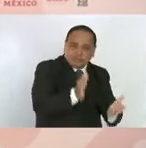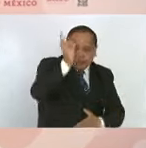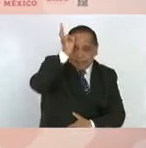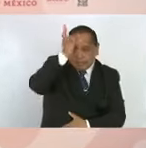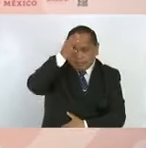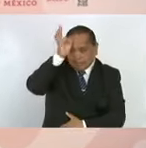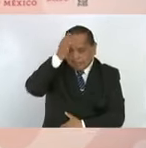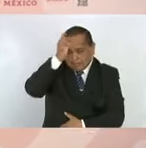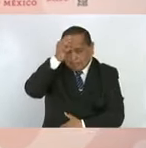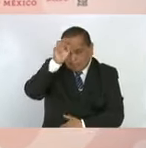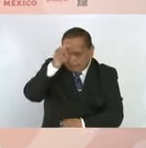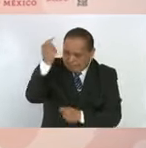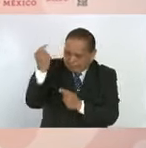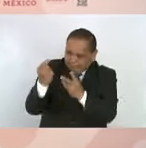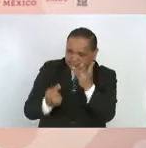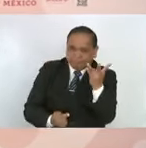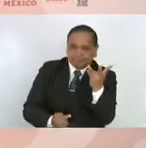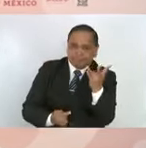servicios extras.